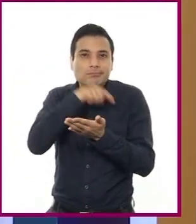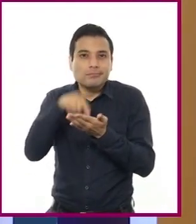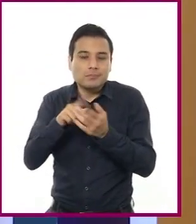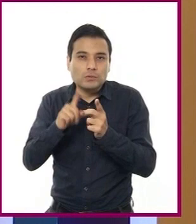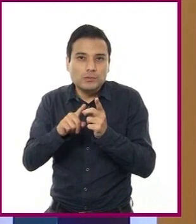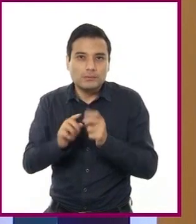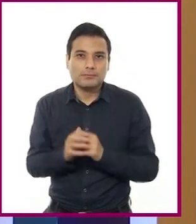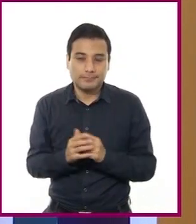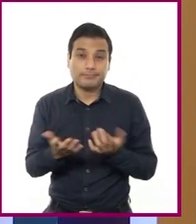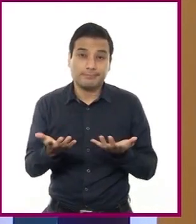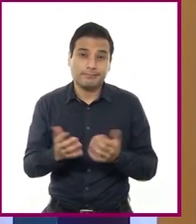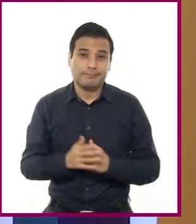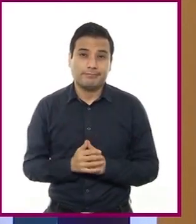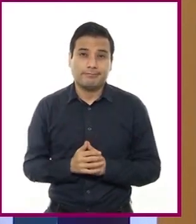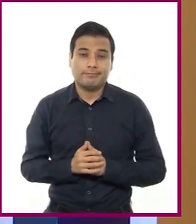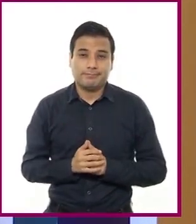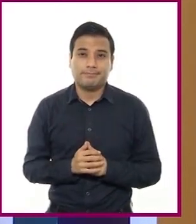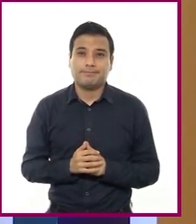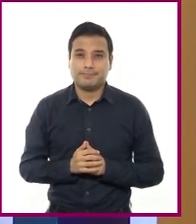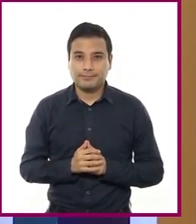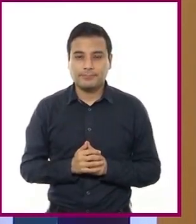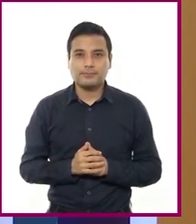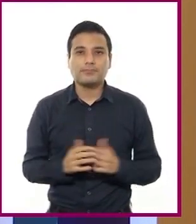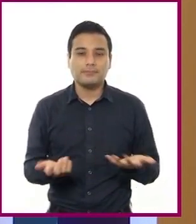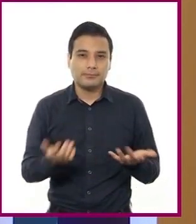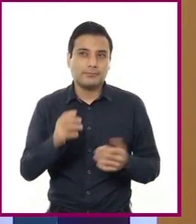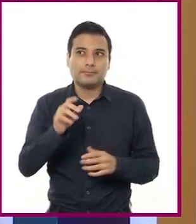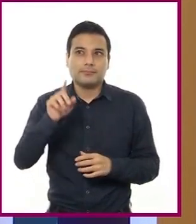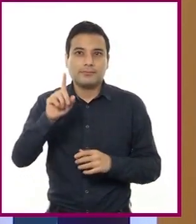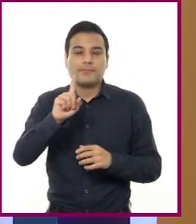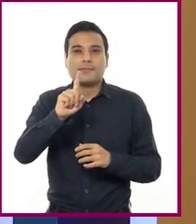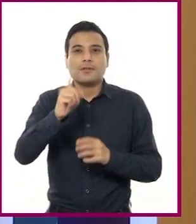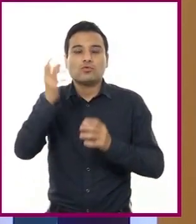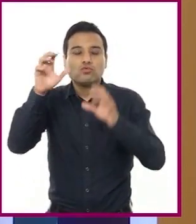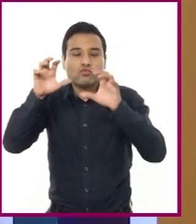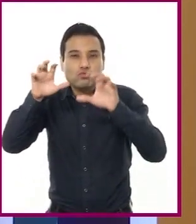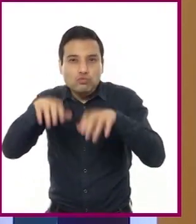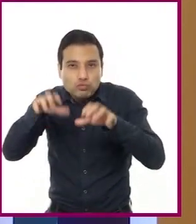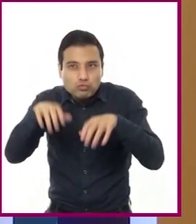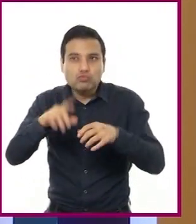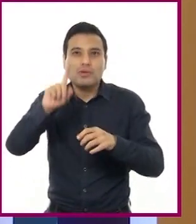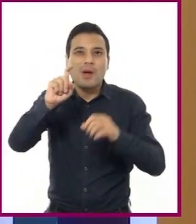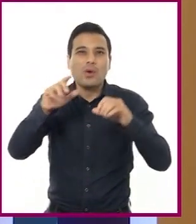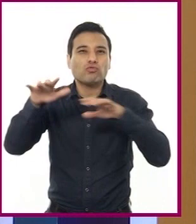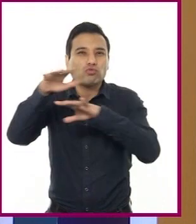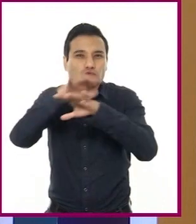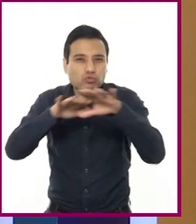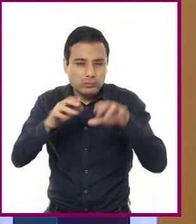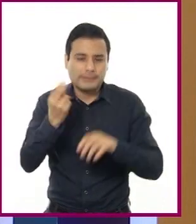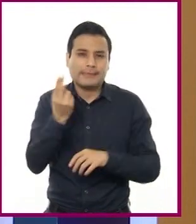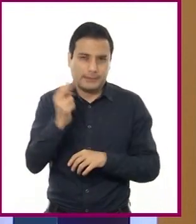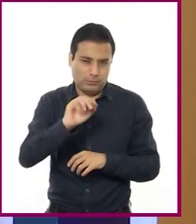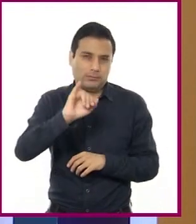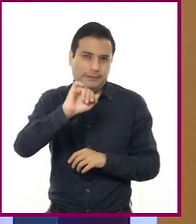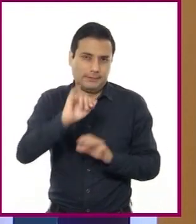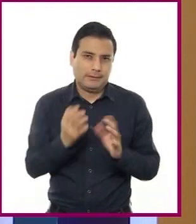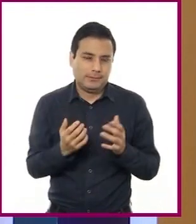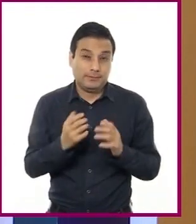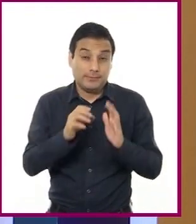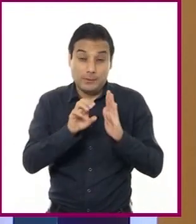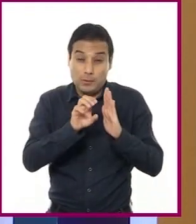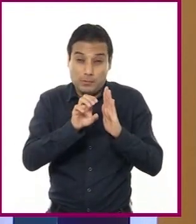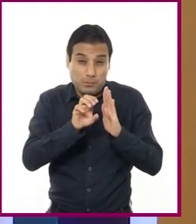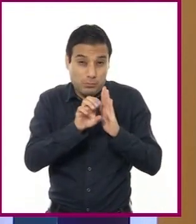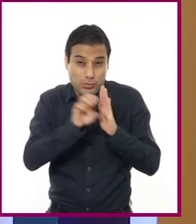específico. Si bien las condiciones climatológicas específicas son necesarias, no ocurrirá a menos de que se dé